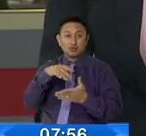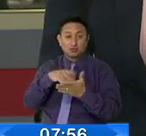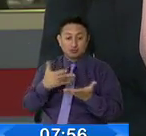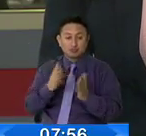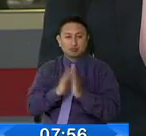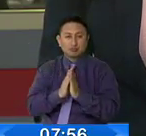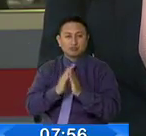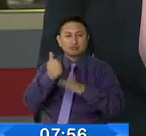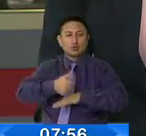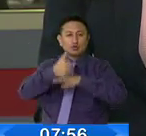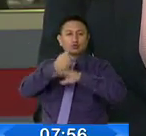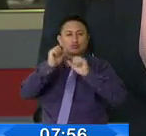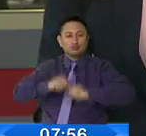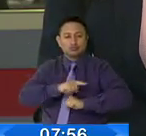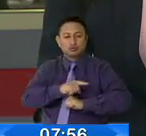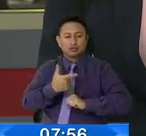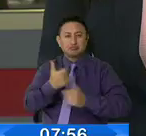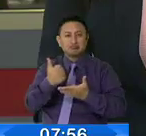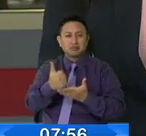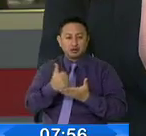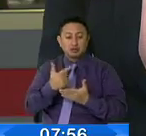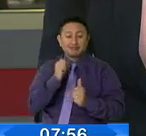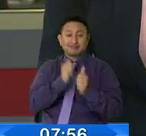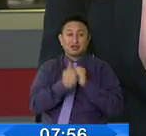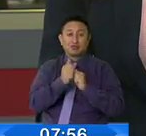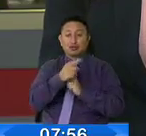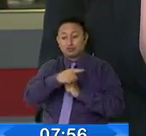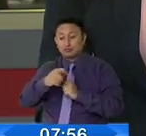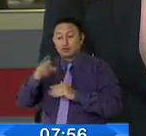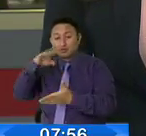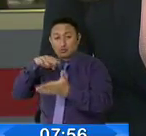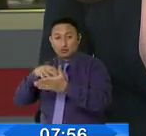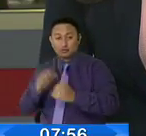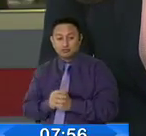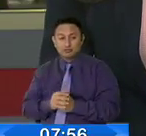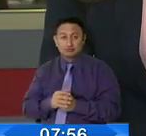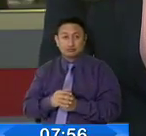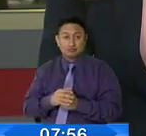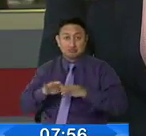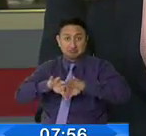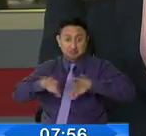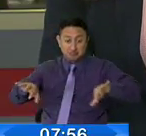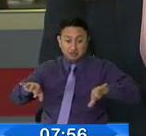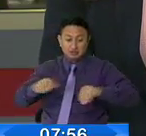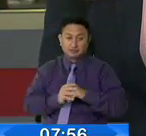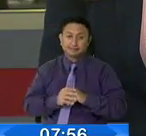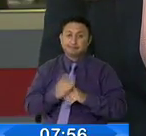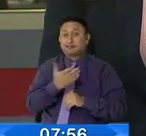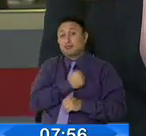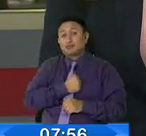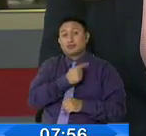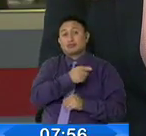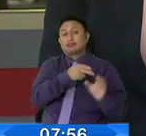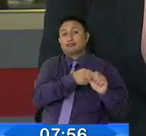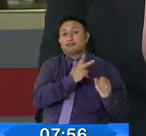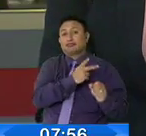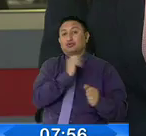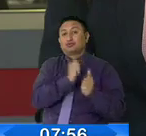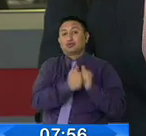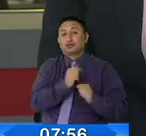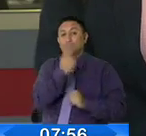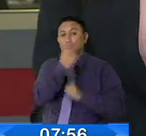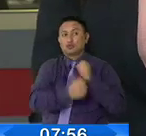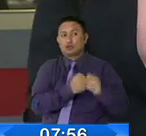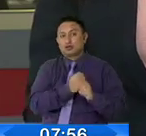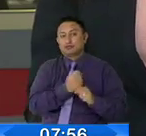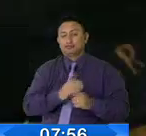a las autoridades que se les pueda convalidar el deporte con dicha acción, pues de no hacerlo deberán dejar de practicar esta disciplina por al menos un año.